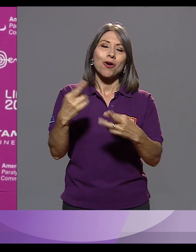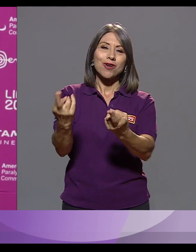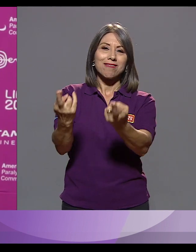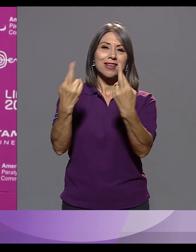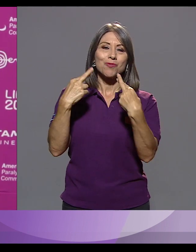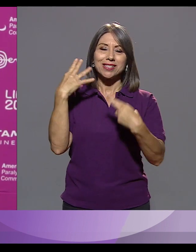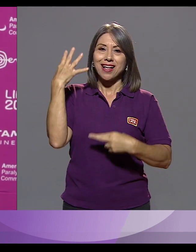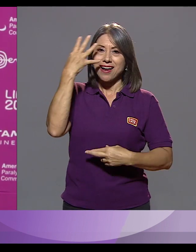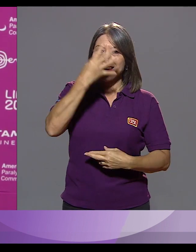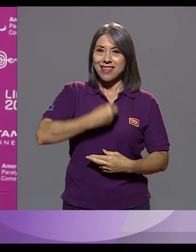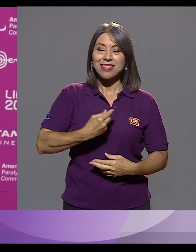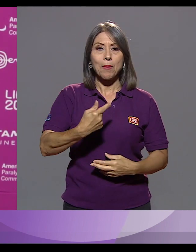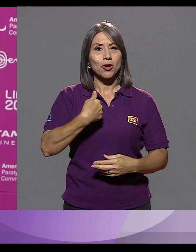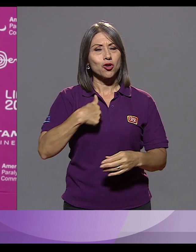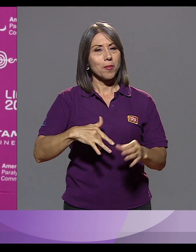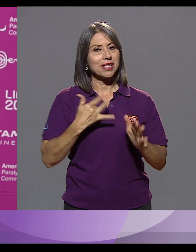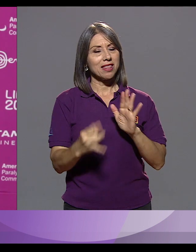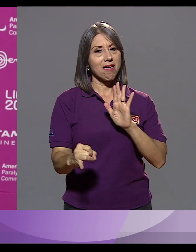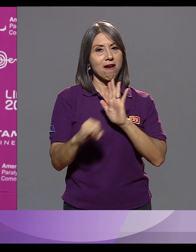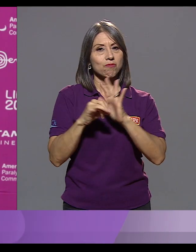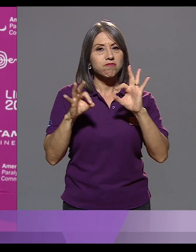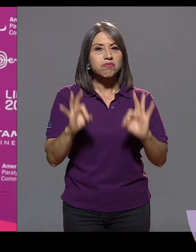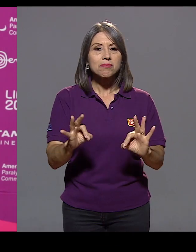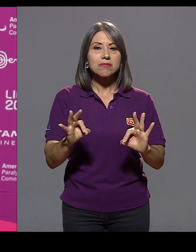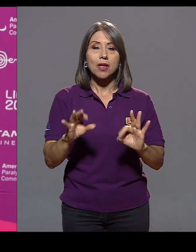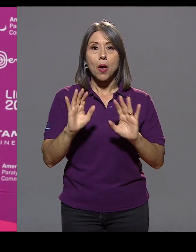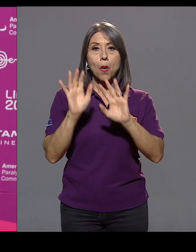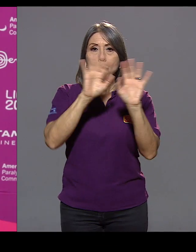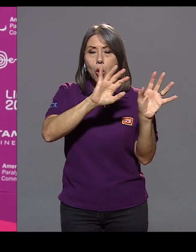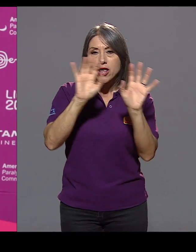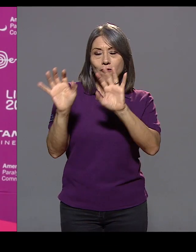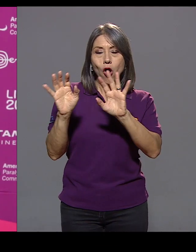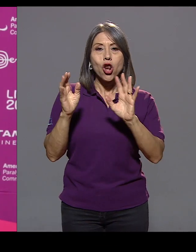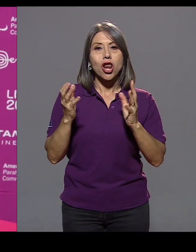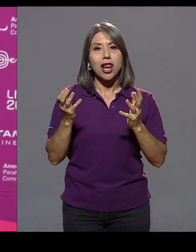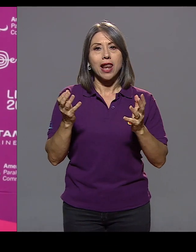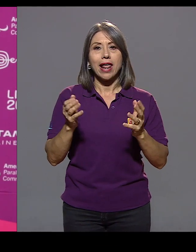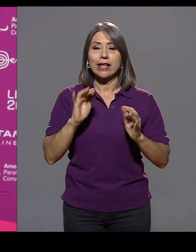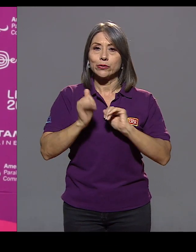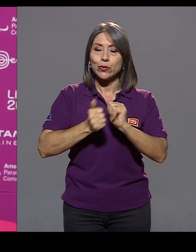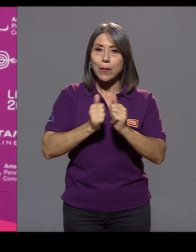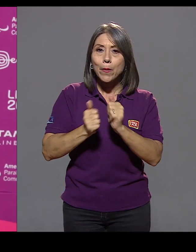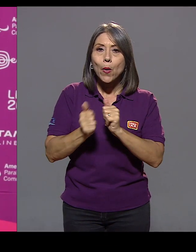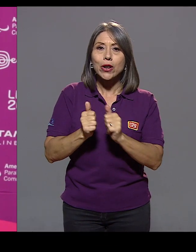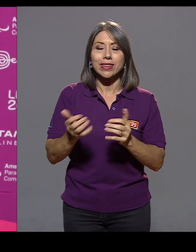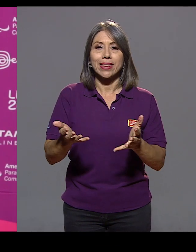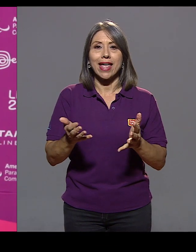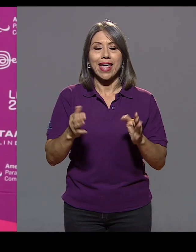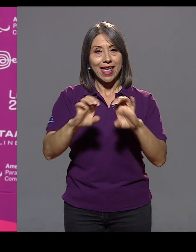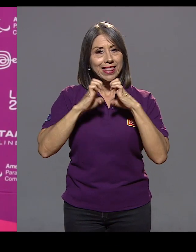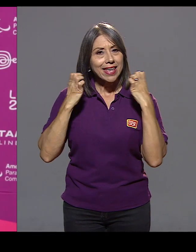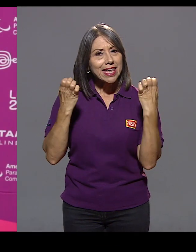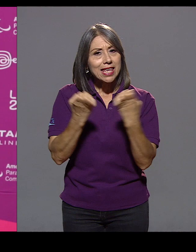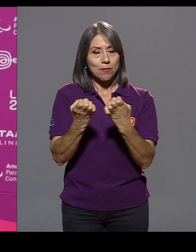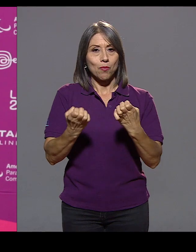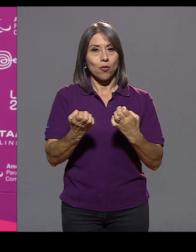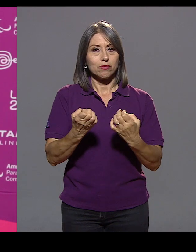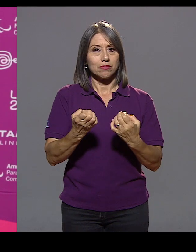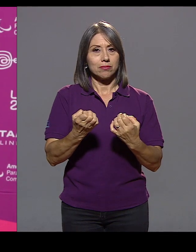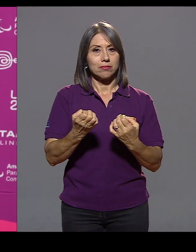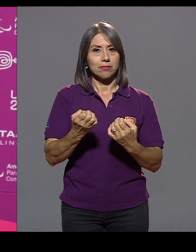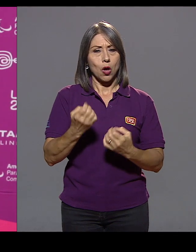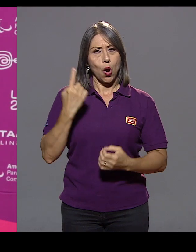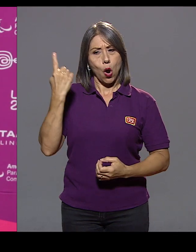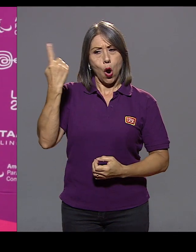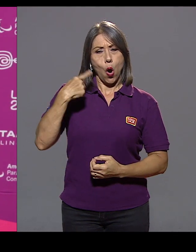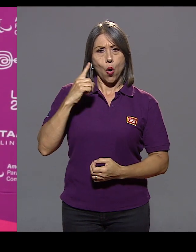linda, porque me identifiqué de lleno con el deporte. El voleibol es un deporte en equipo, entonces